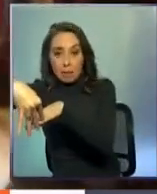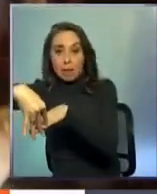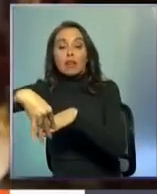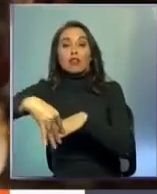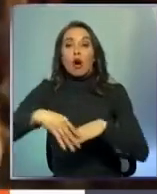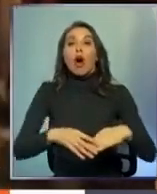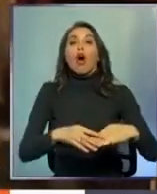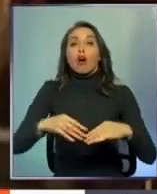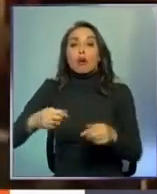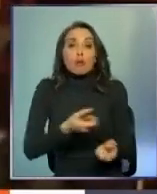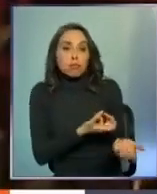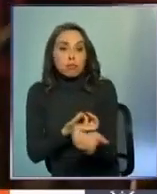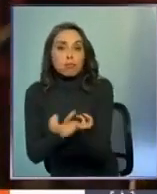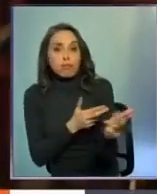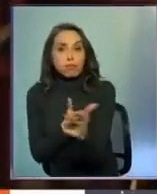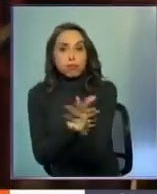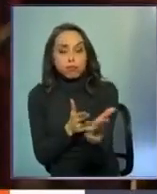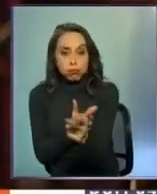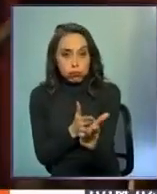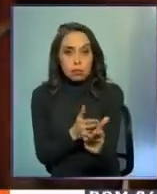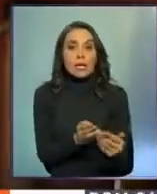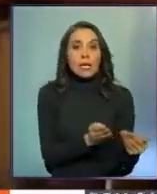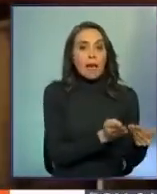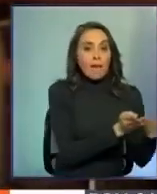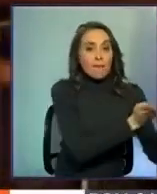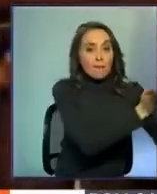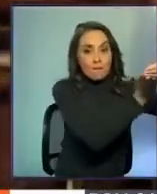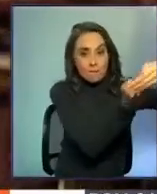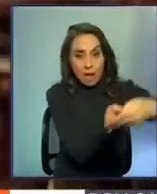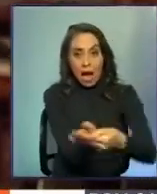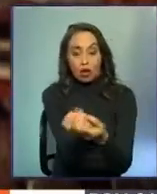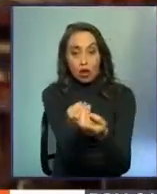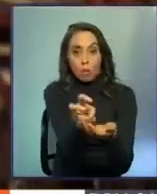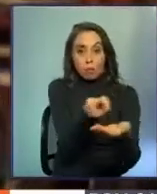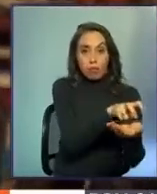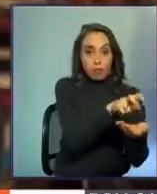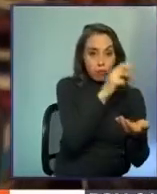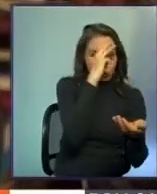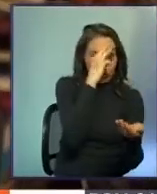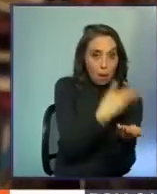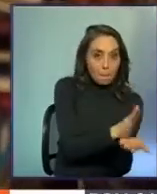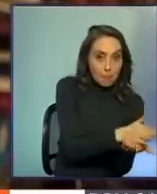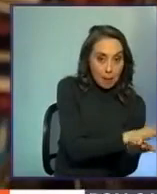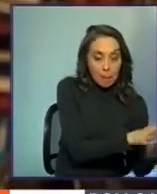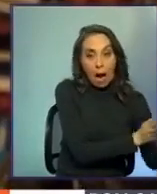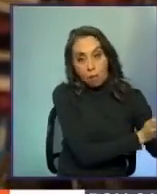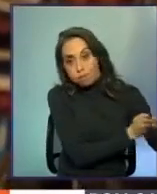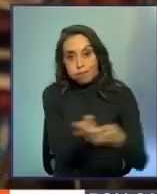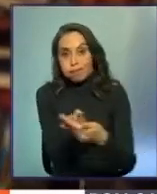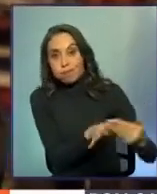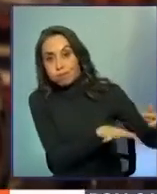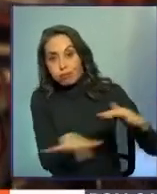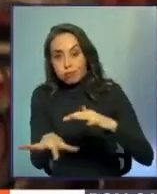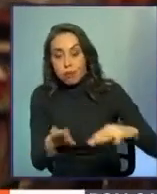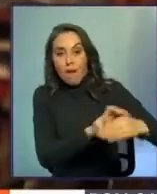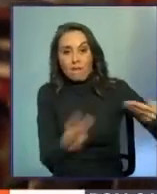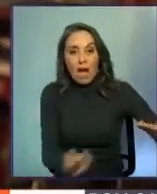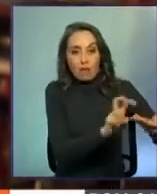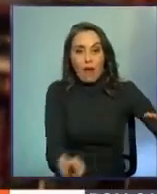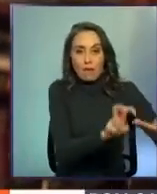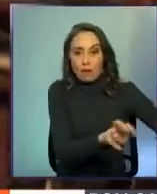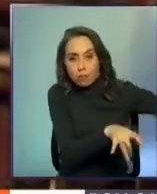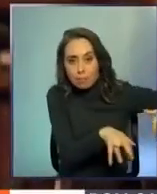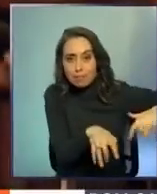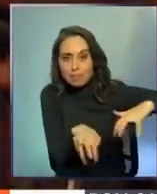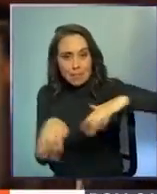artillería, preparando el desembarco anfibio masivo del ejército chileno. Bueno, este desembarco se va a hacer,